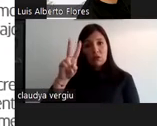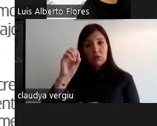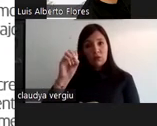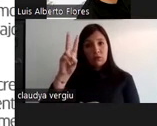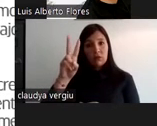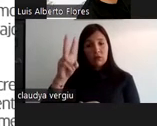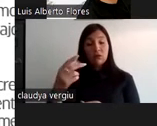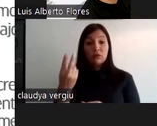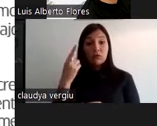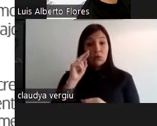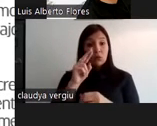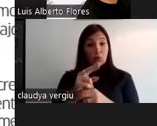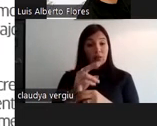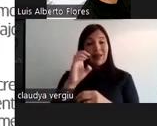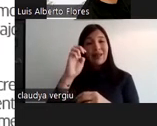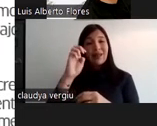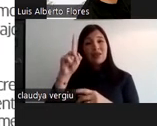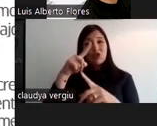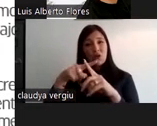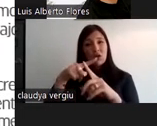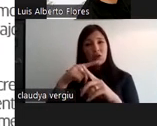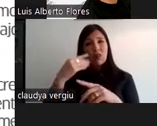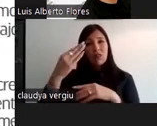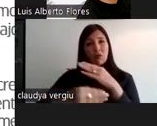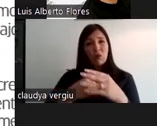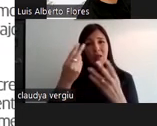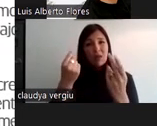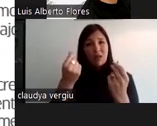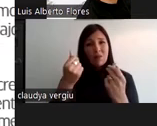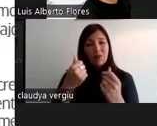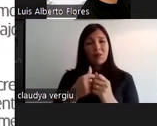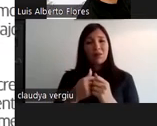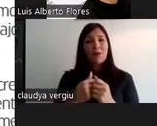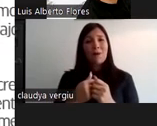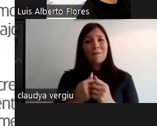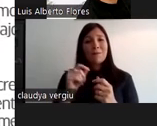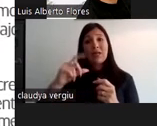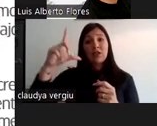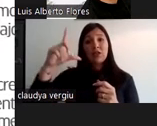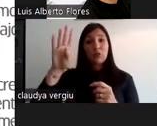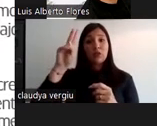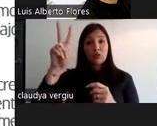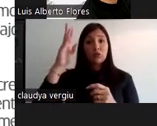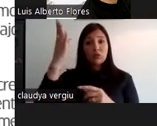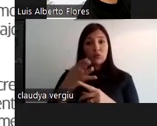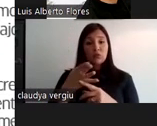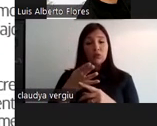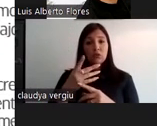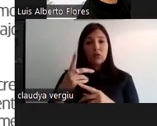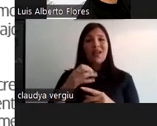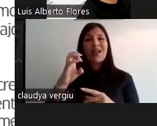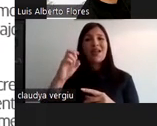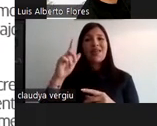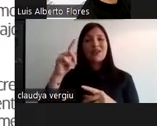ver en el caso de la generación x después de que un incremento en mayo que creció a 52% la generación x